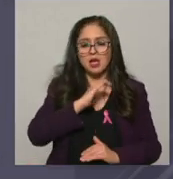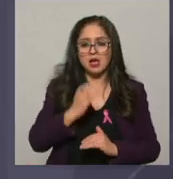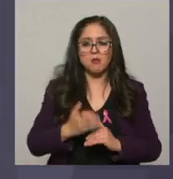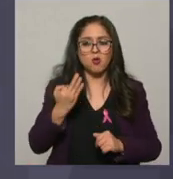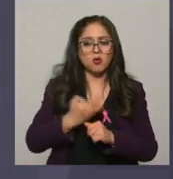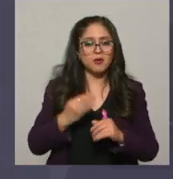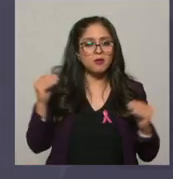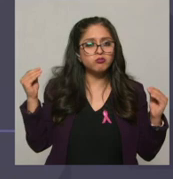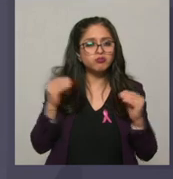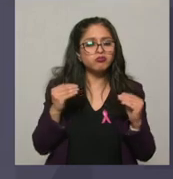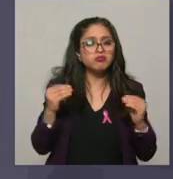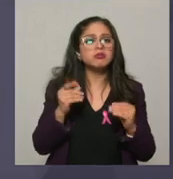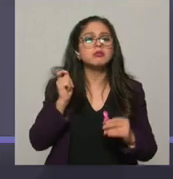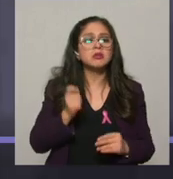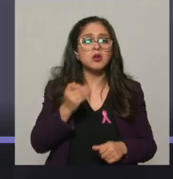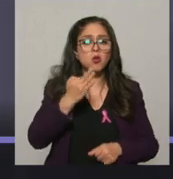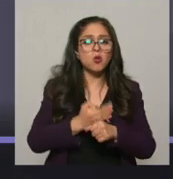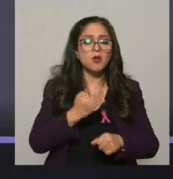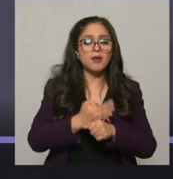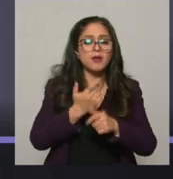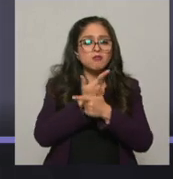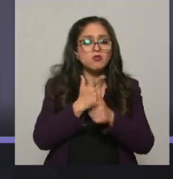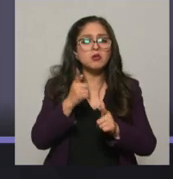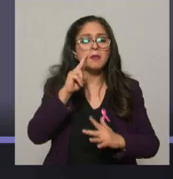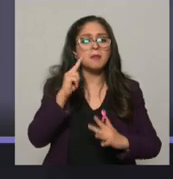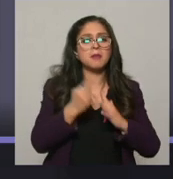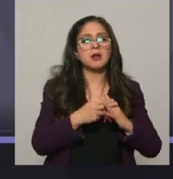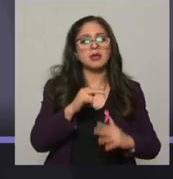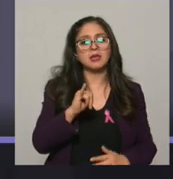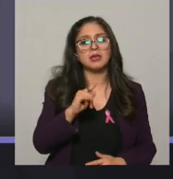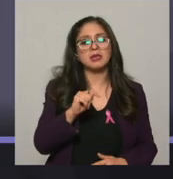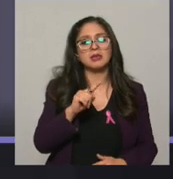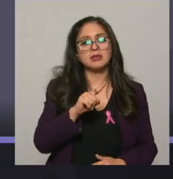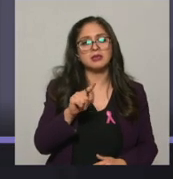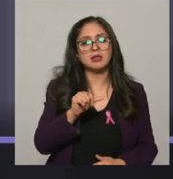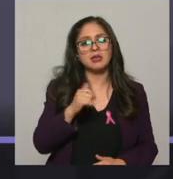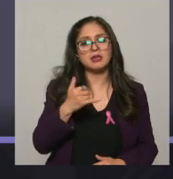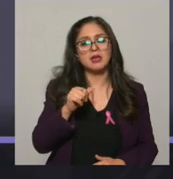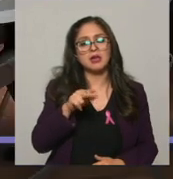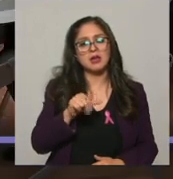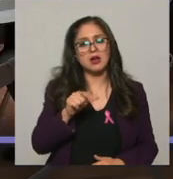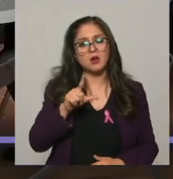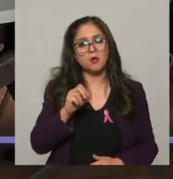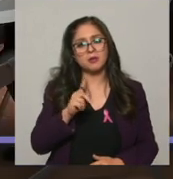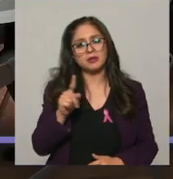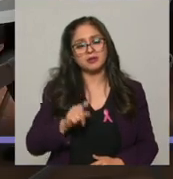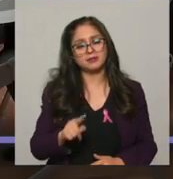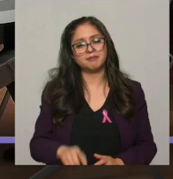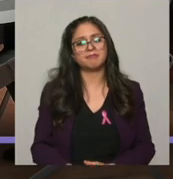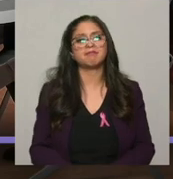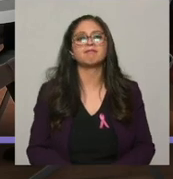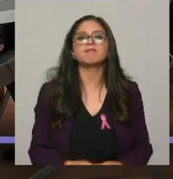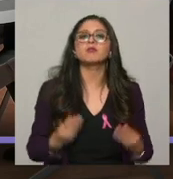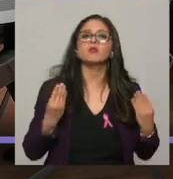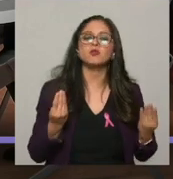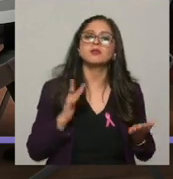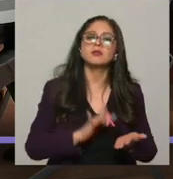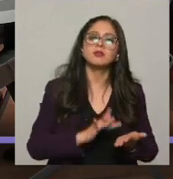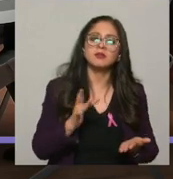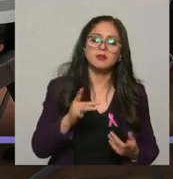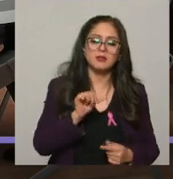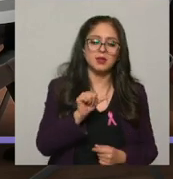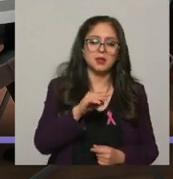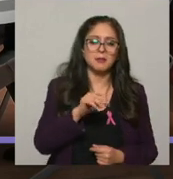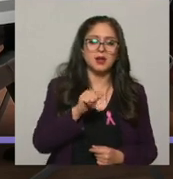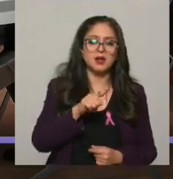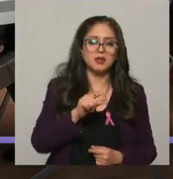análisis diciendo que en este momento está suelto el asesino de Itzayana López Hernández. Bueno, pues muchísimas gracias, Amaranta